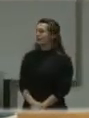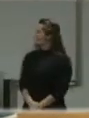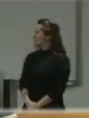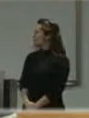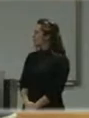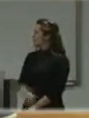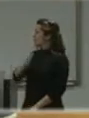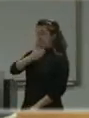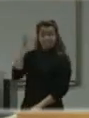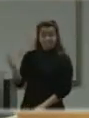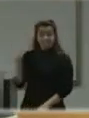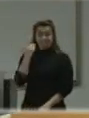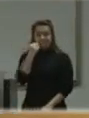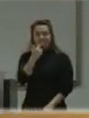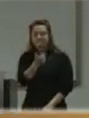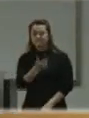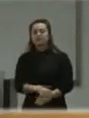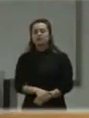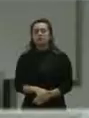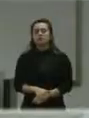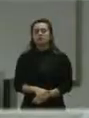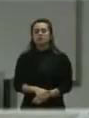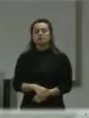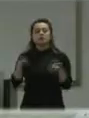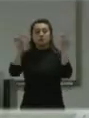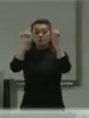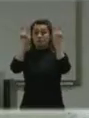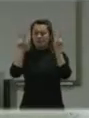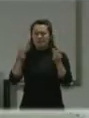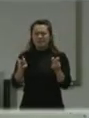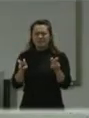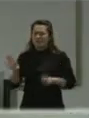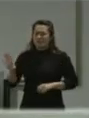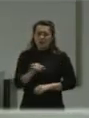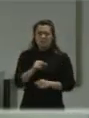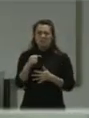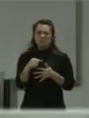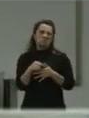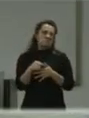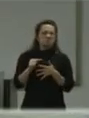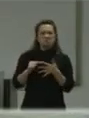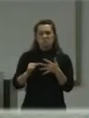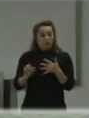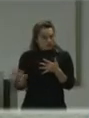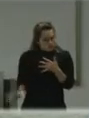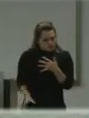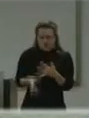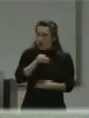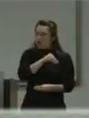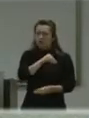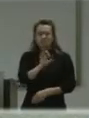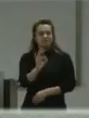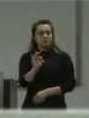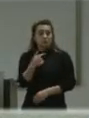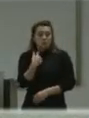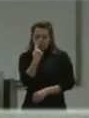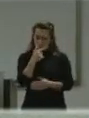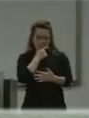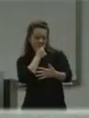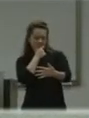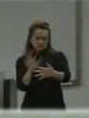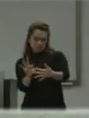cabe aclarar que todos los demás fueron de Vital importancia y pues yo no podría escoger uno